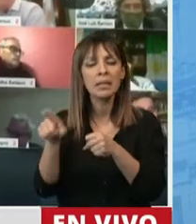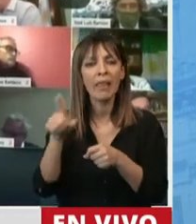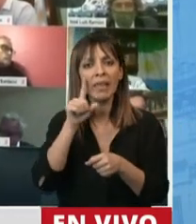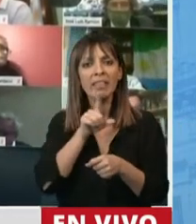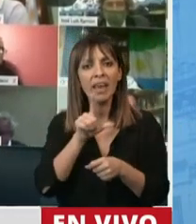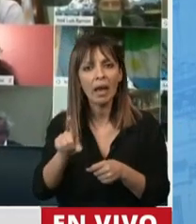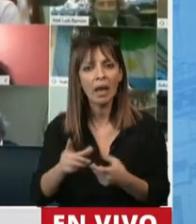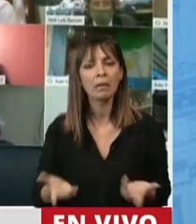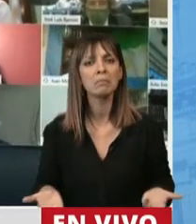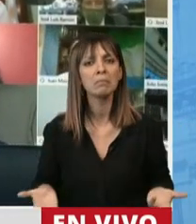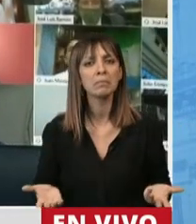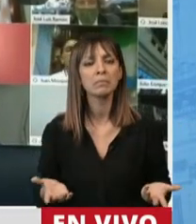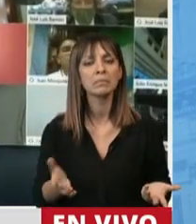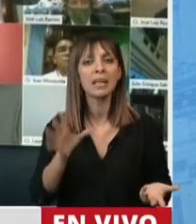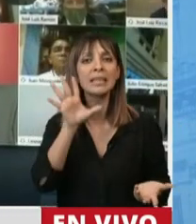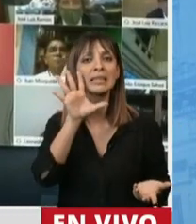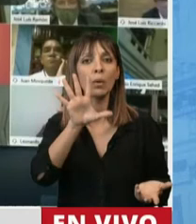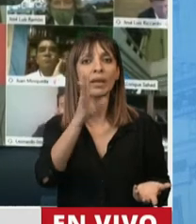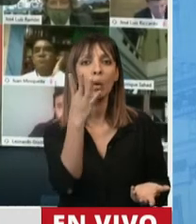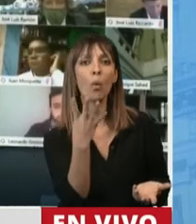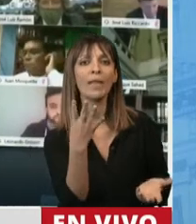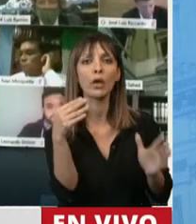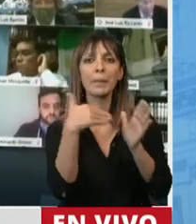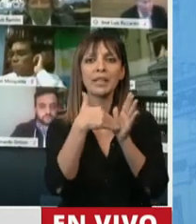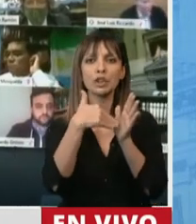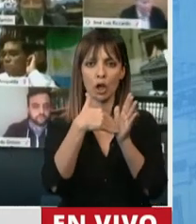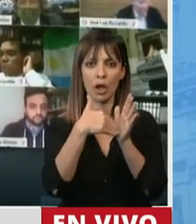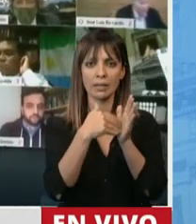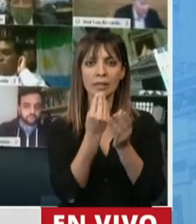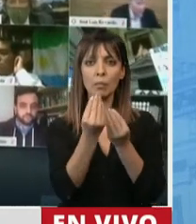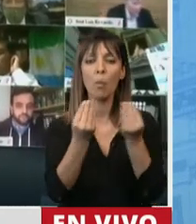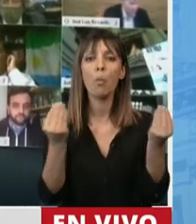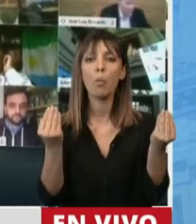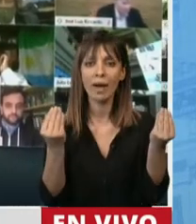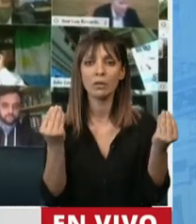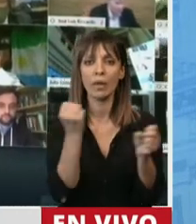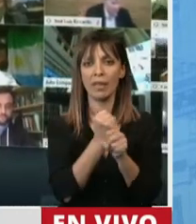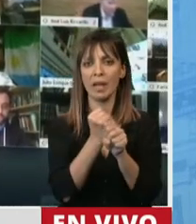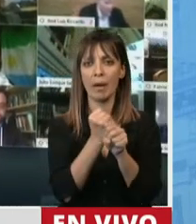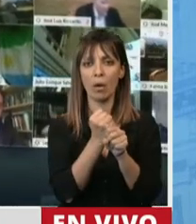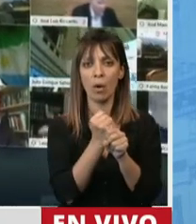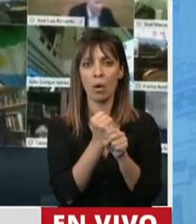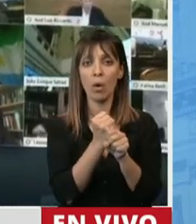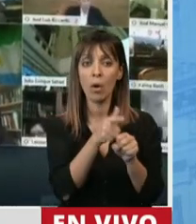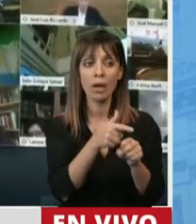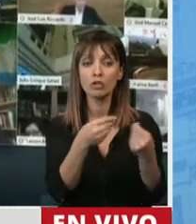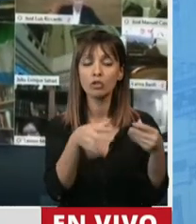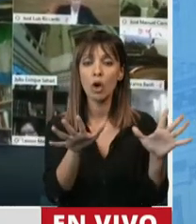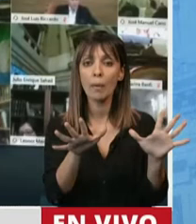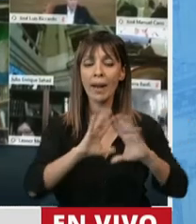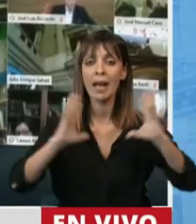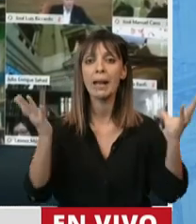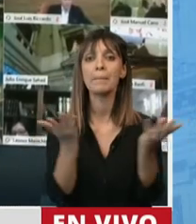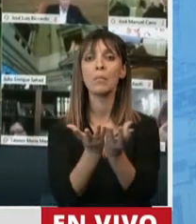ni más ni menos que 54 millones de puestos de trabajo vacantes en el mundo para